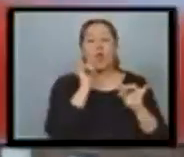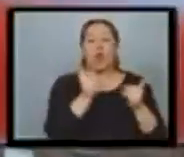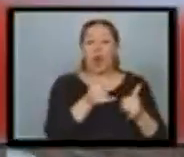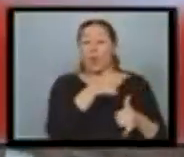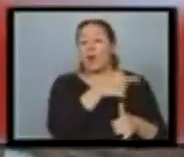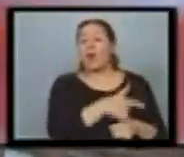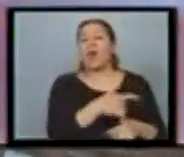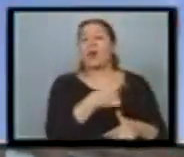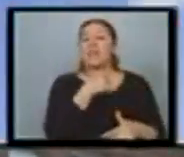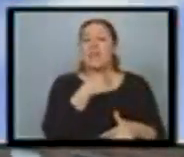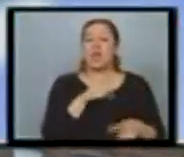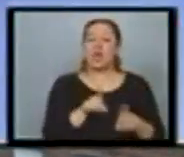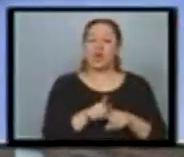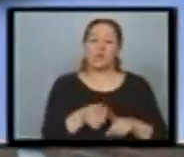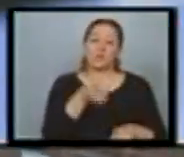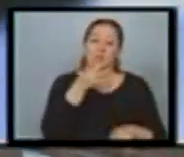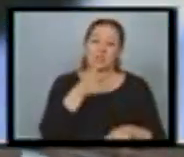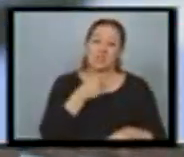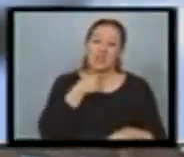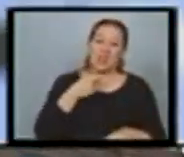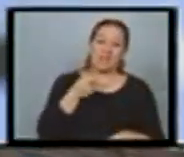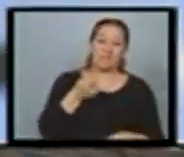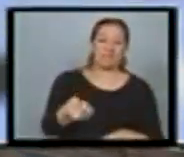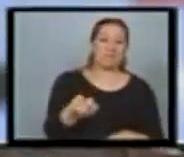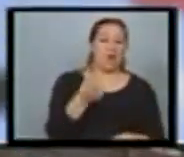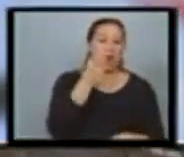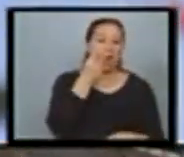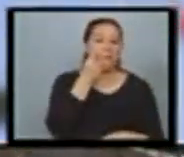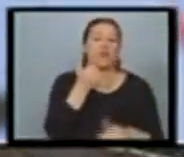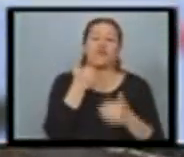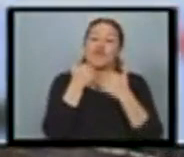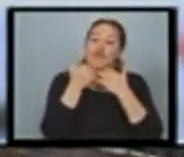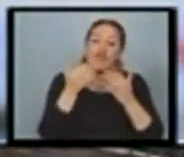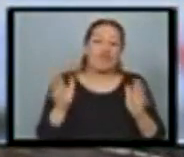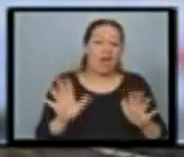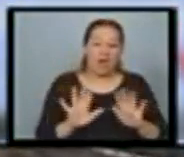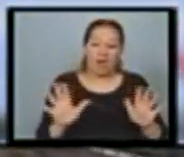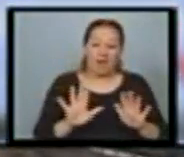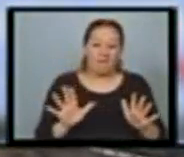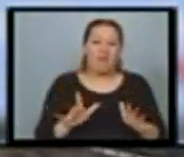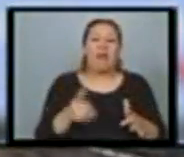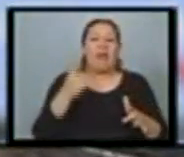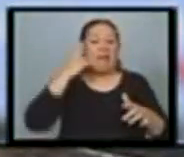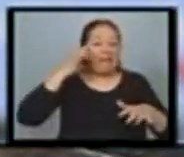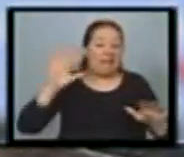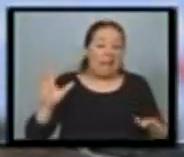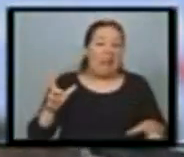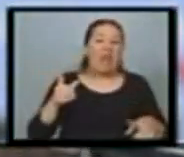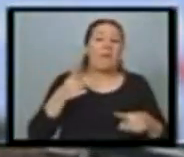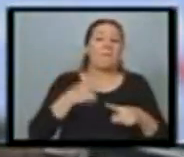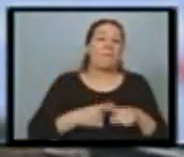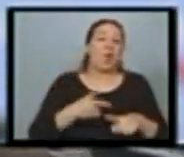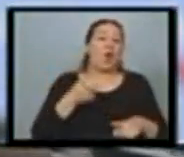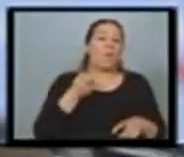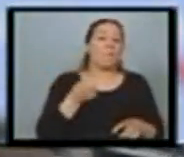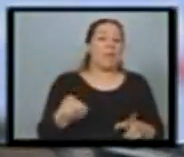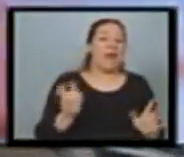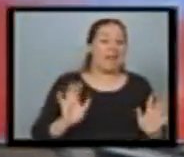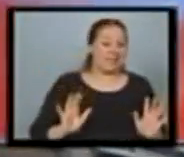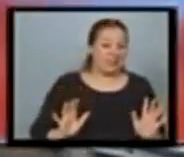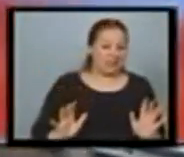intenciones de atacar a Burlando dentro del hotel. Eso todavía no está claro, en un presunto intento de